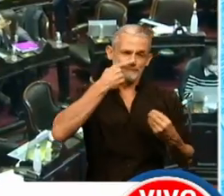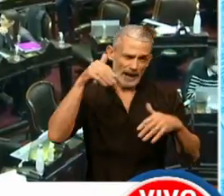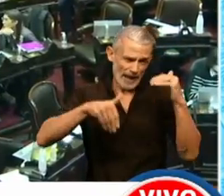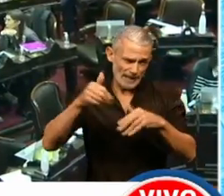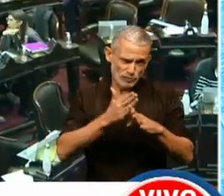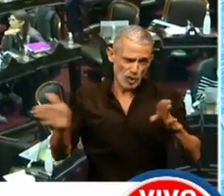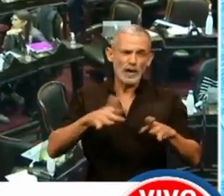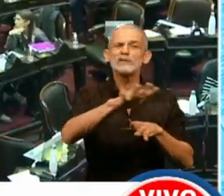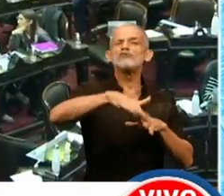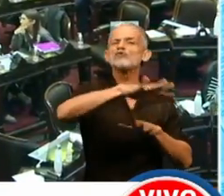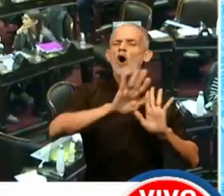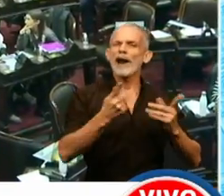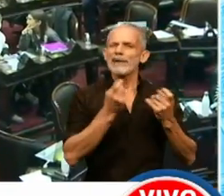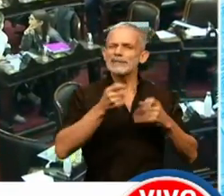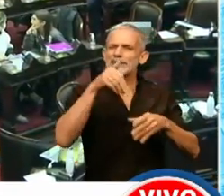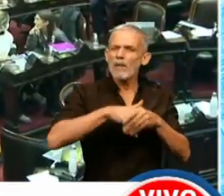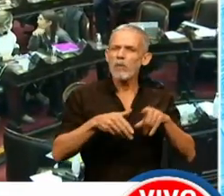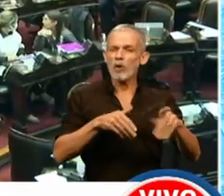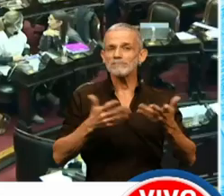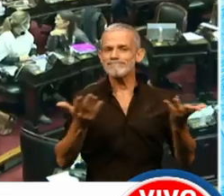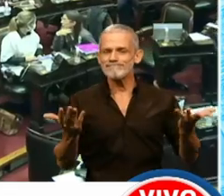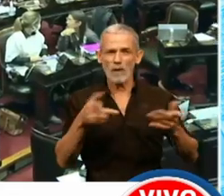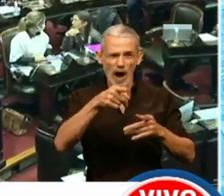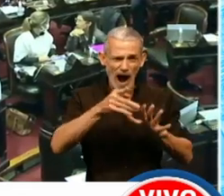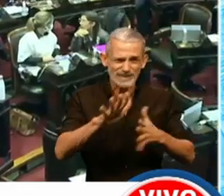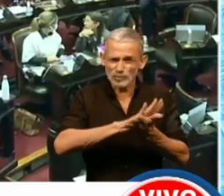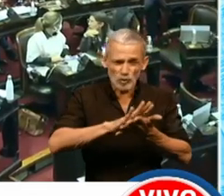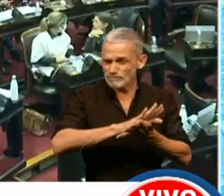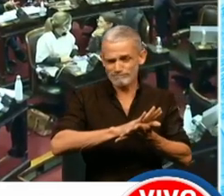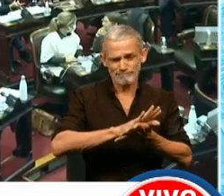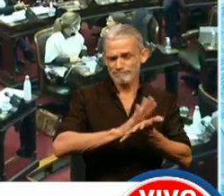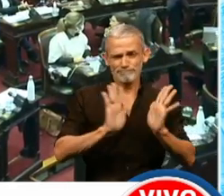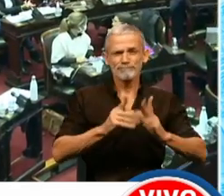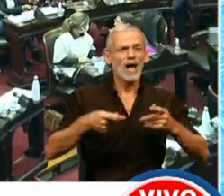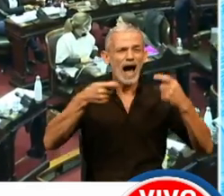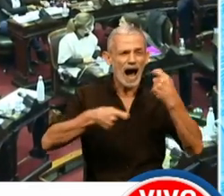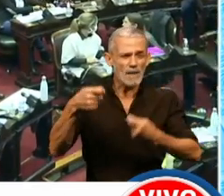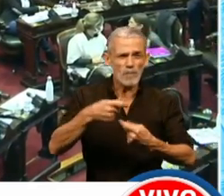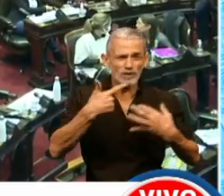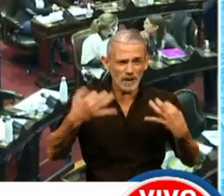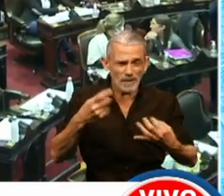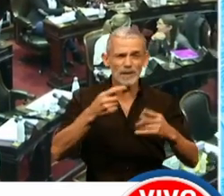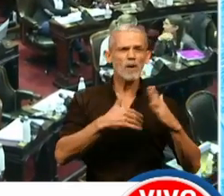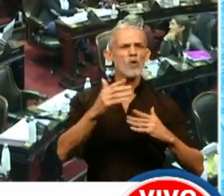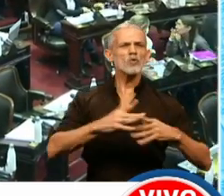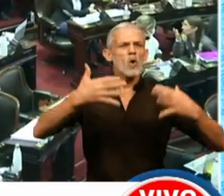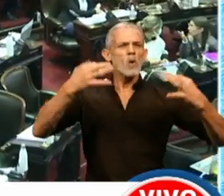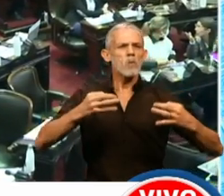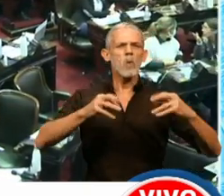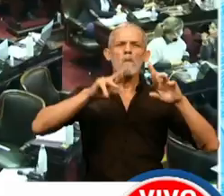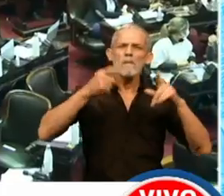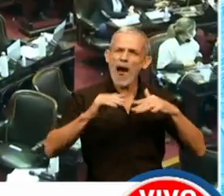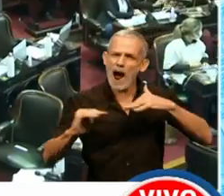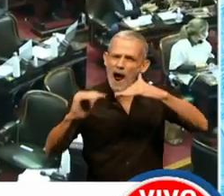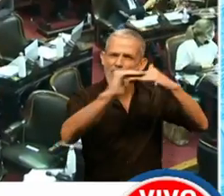determinadas zonas pero no constituye en absoluto un elemento que pueda aportar a la construcción de un verdadero plan